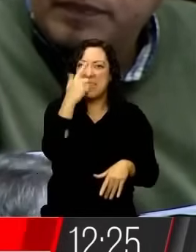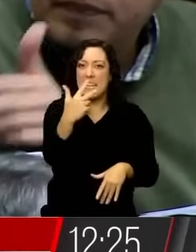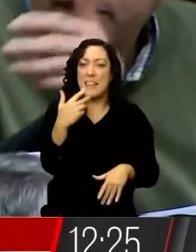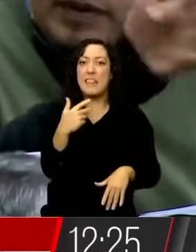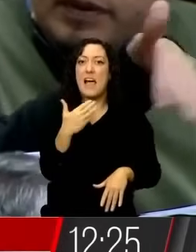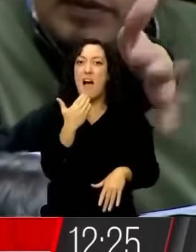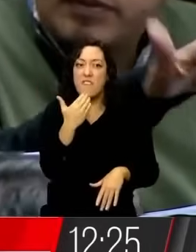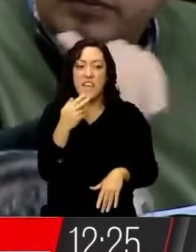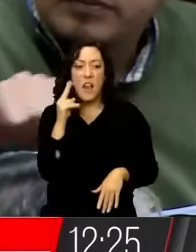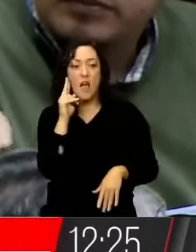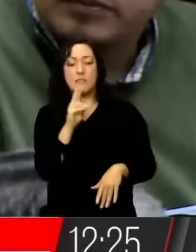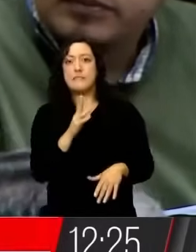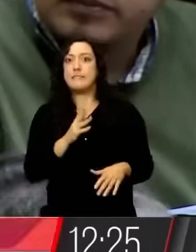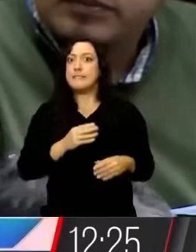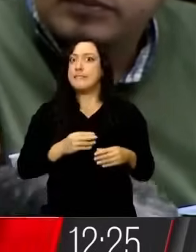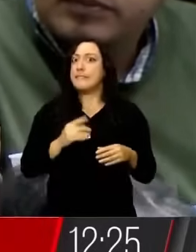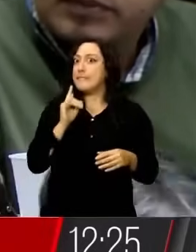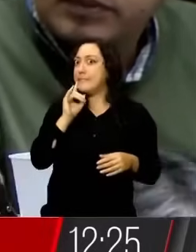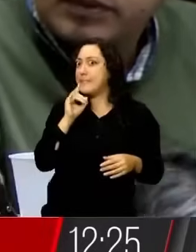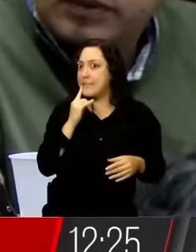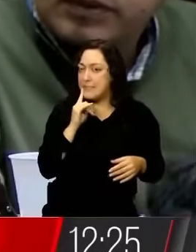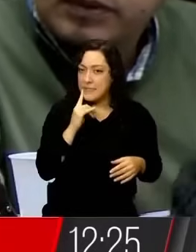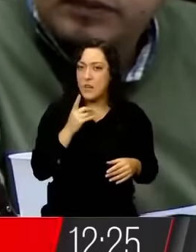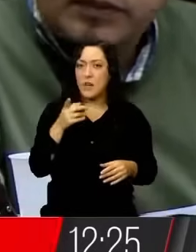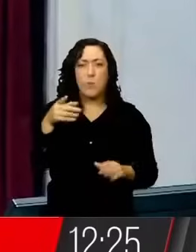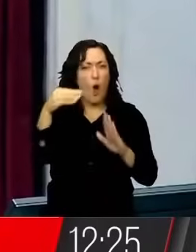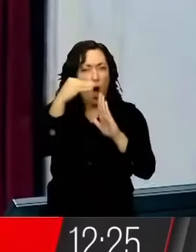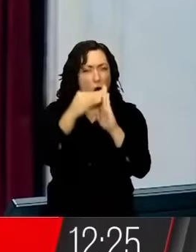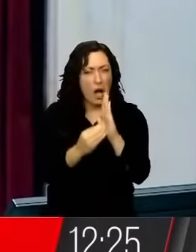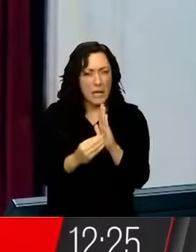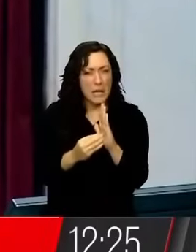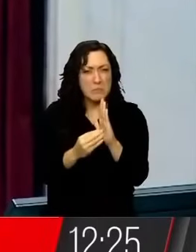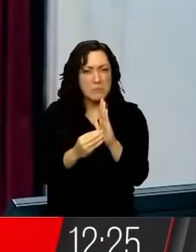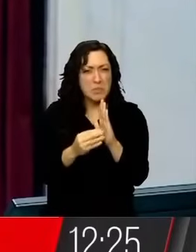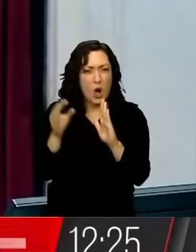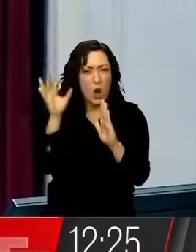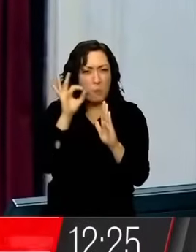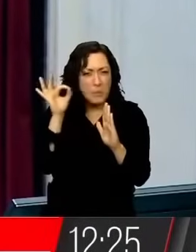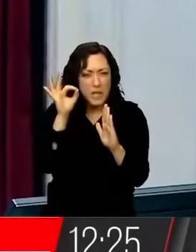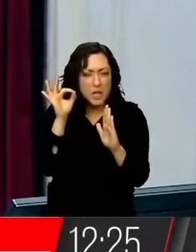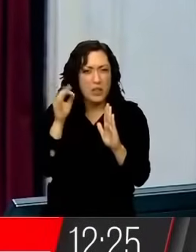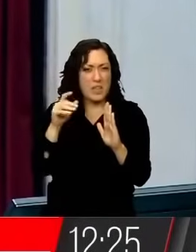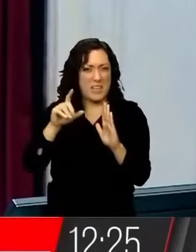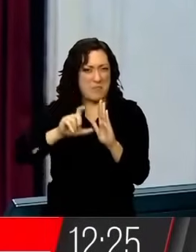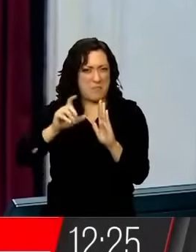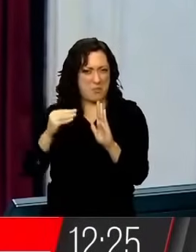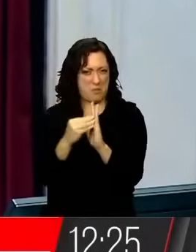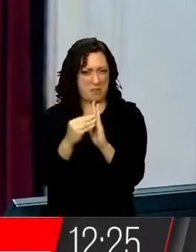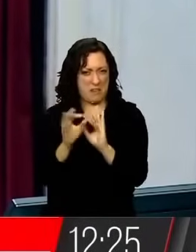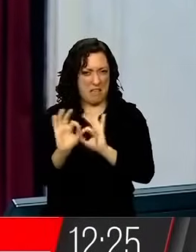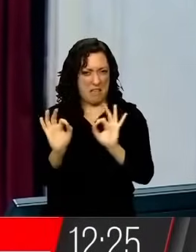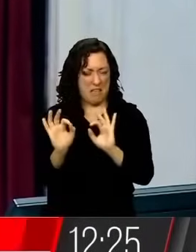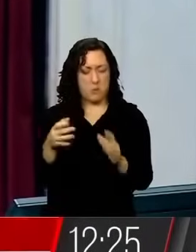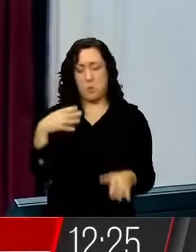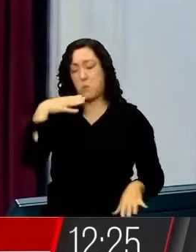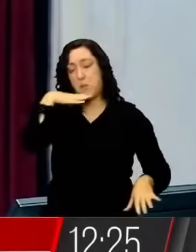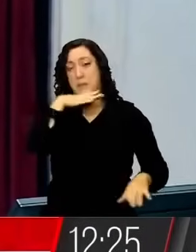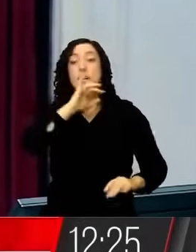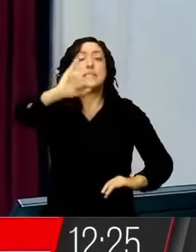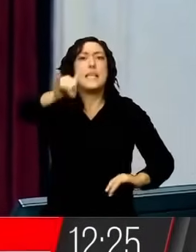que quiere limpiarse en algunos diputada, artículos. Diputada, no se anotó para opinar usted, sobre este artículo, sí, sobre usted, este capítulo. Señor presidente, no entiendo.